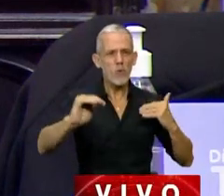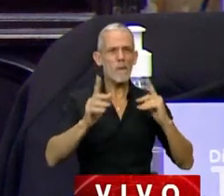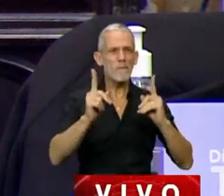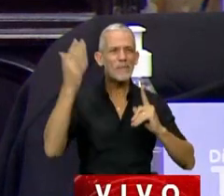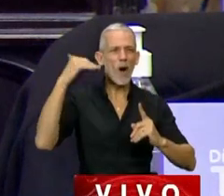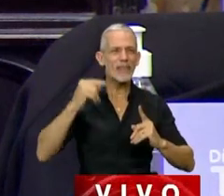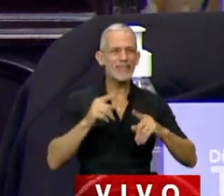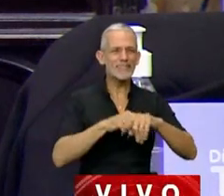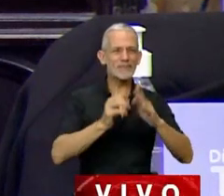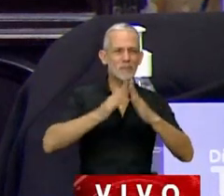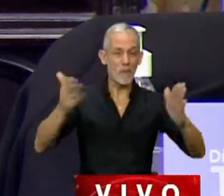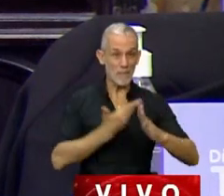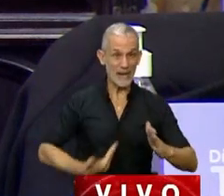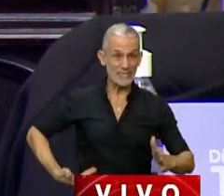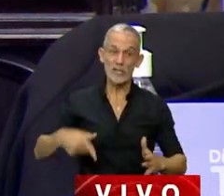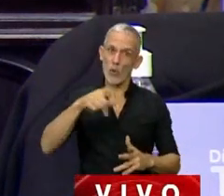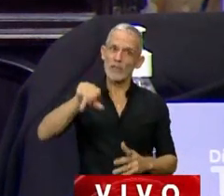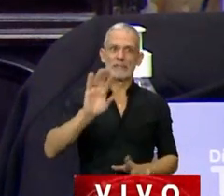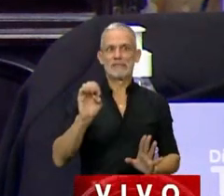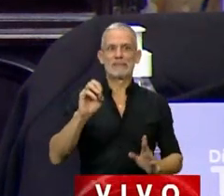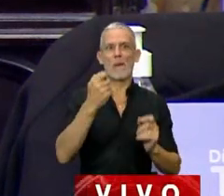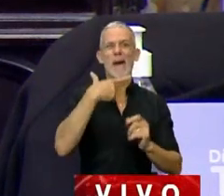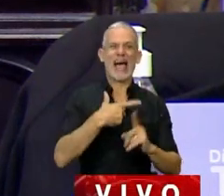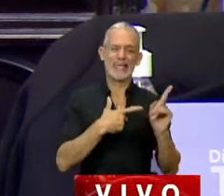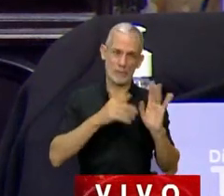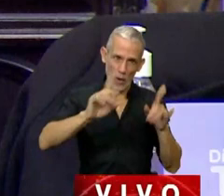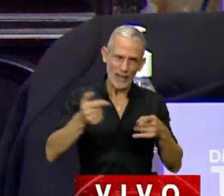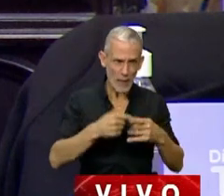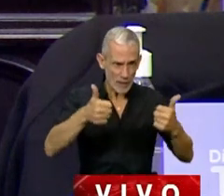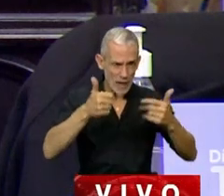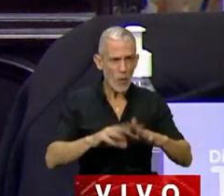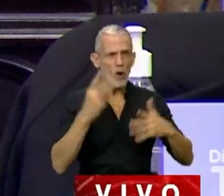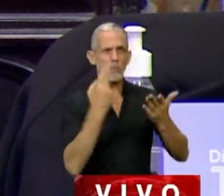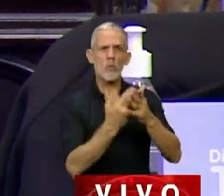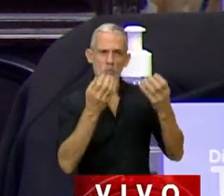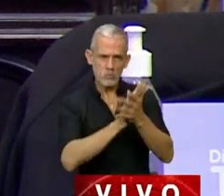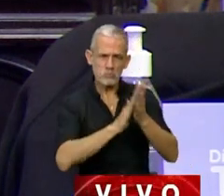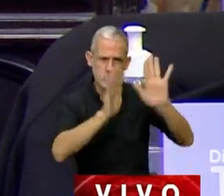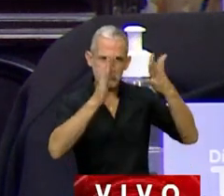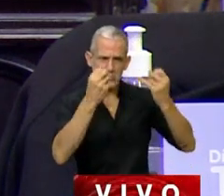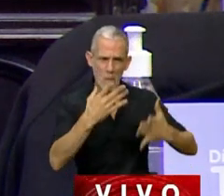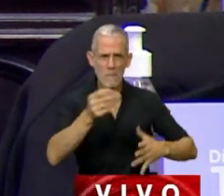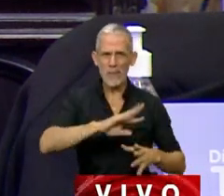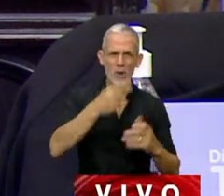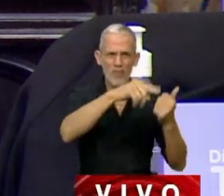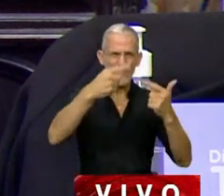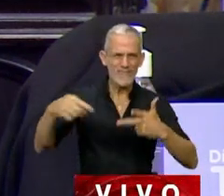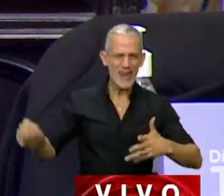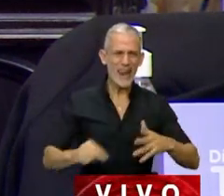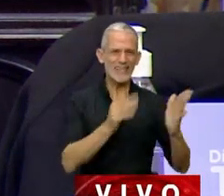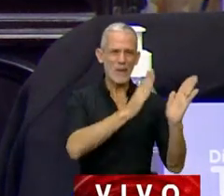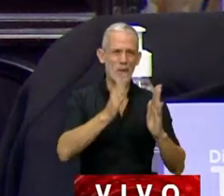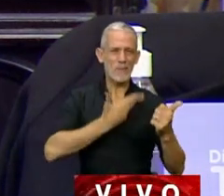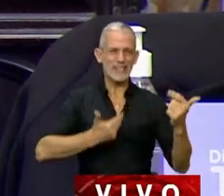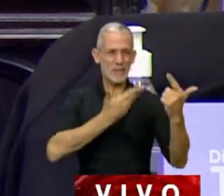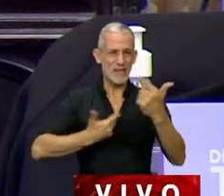la gestión de ese presidente que tanto les cuesta a veces nombrar, que es Mauricio Macri, porque también está bueno reconocer el trabajo bueno que se ha hecho a través de las diferentes gestiones, y